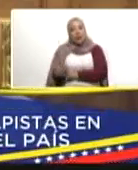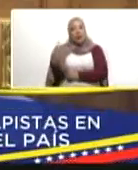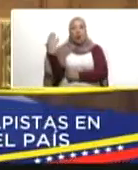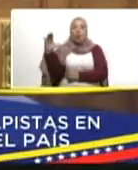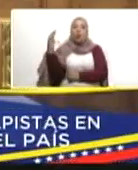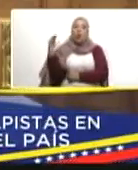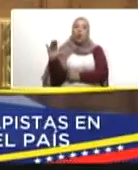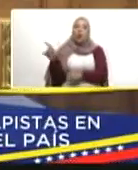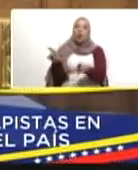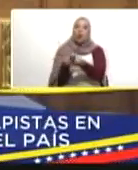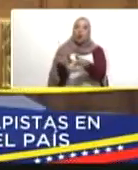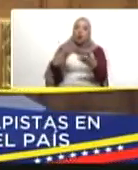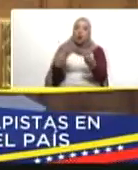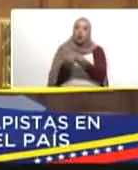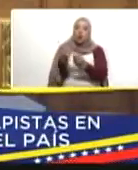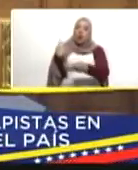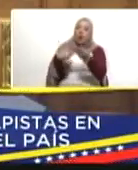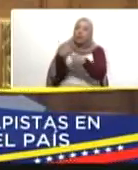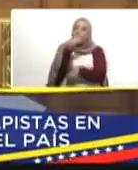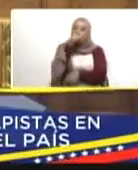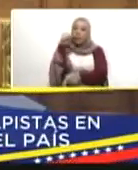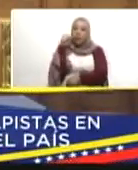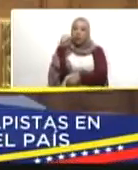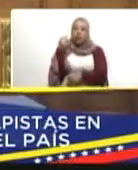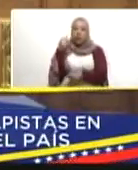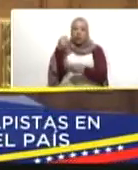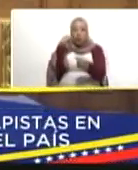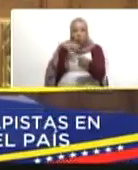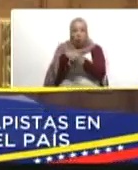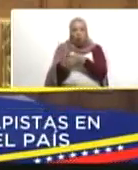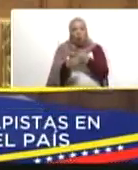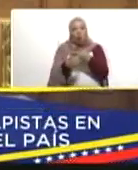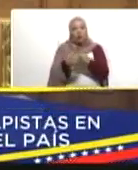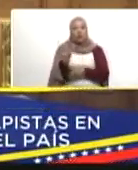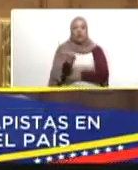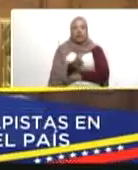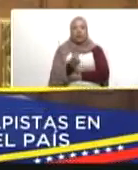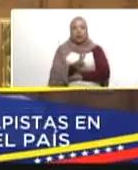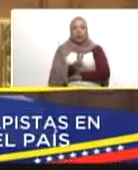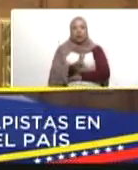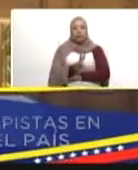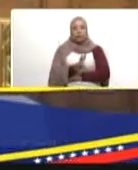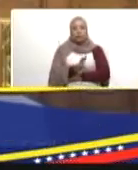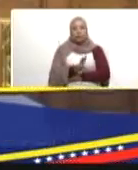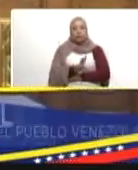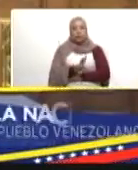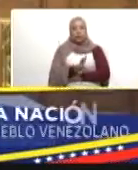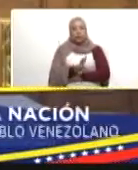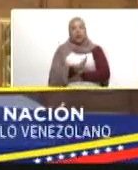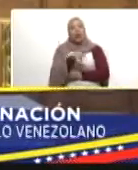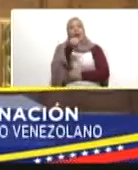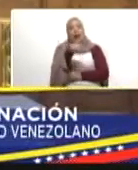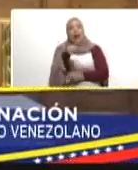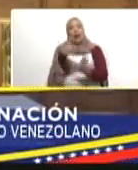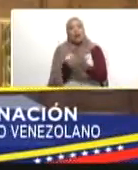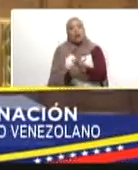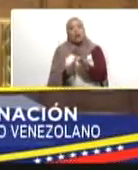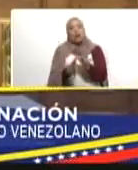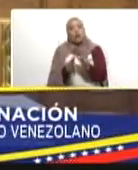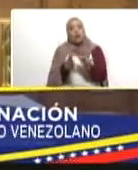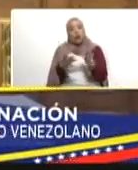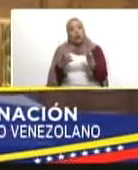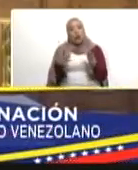actuando junto a los grupos de narcotráfico conspirando contra Venezuela esta conspiración une el eje